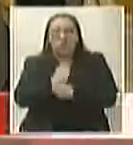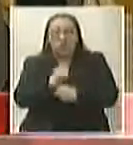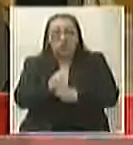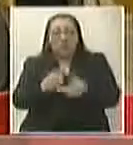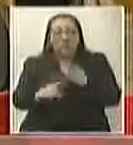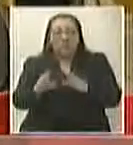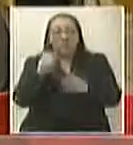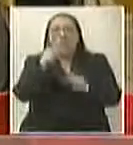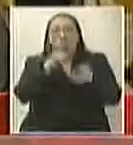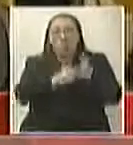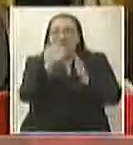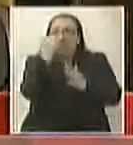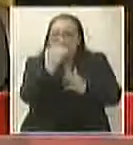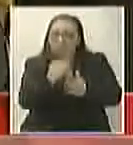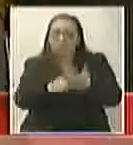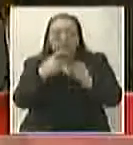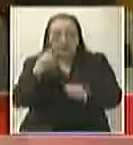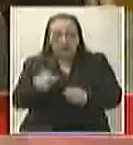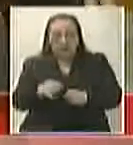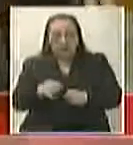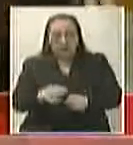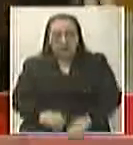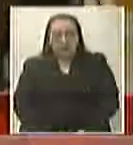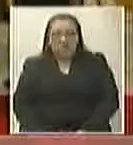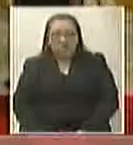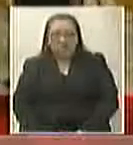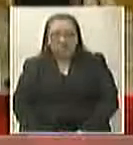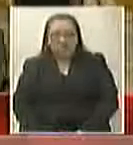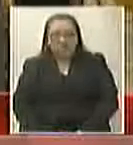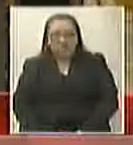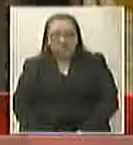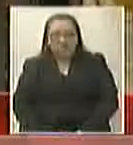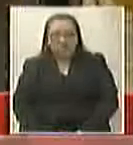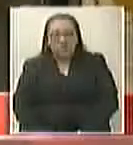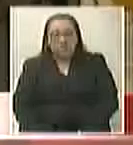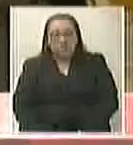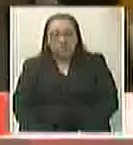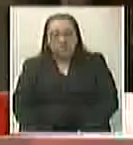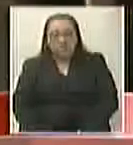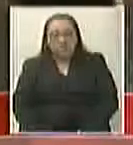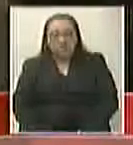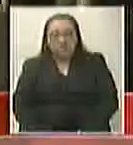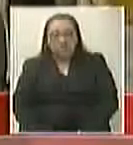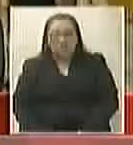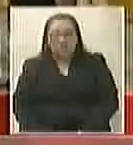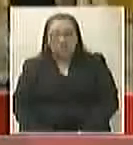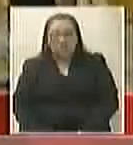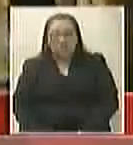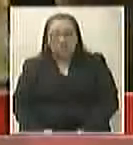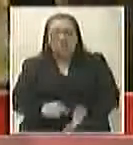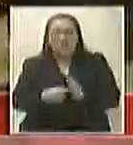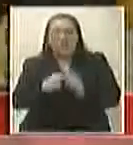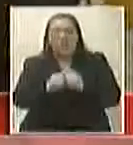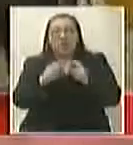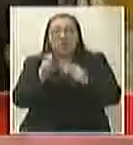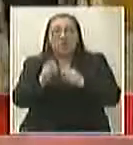que son realmente urgentes, ¿no? ¿Qué punto no hay coincidencia, congresistas? Bueno, en el tema de la compra o en los puntos del 1, en